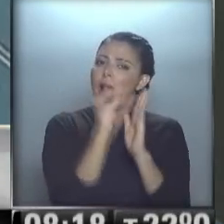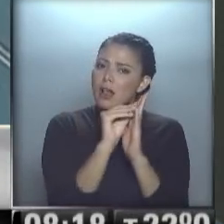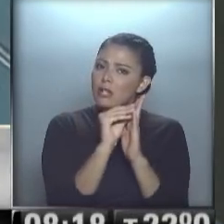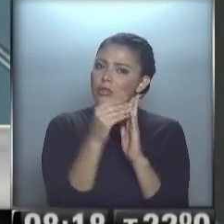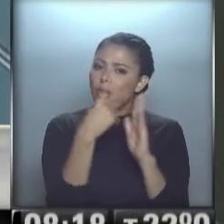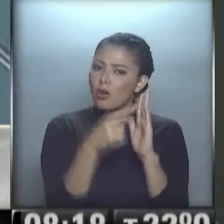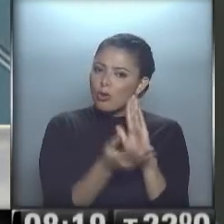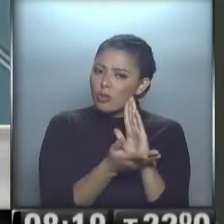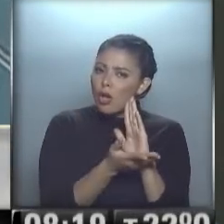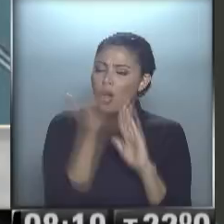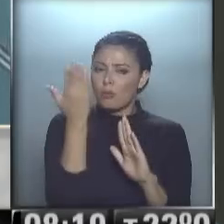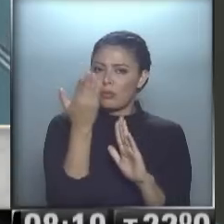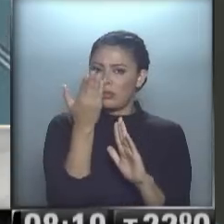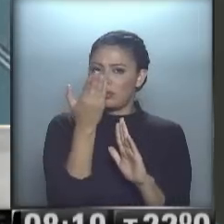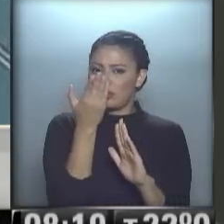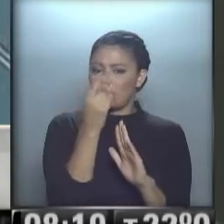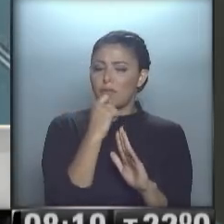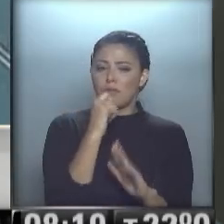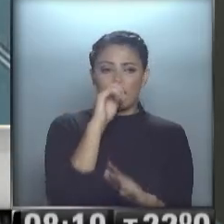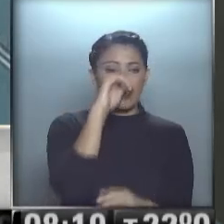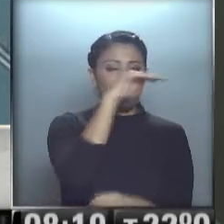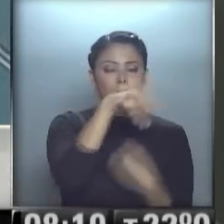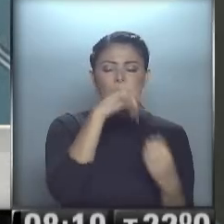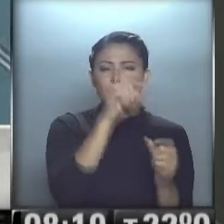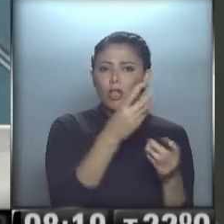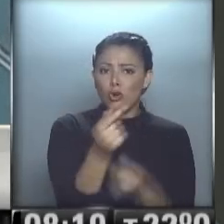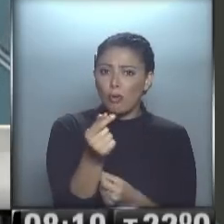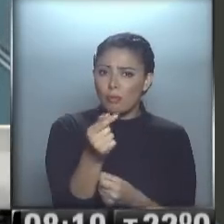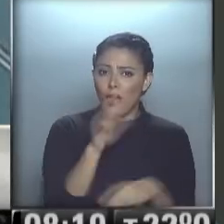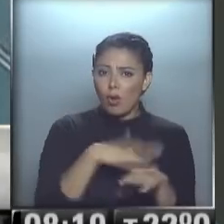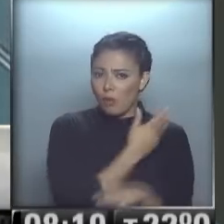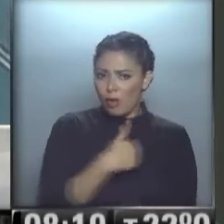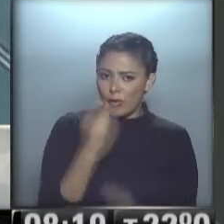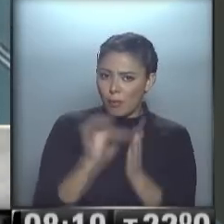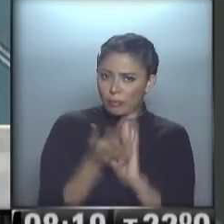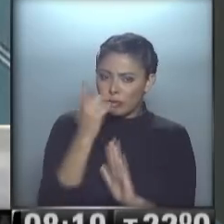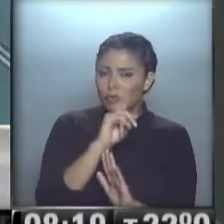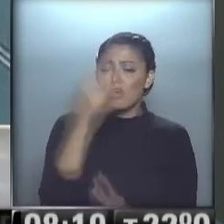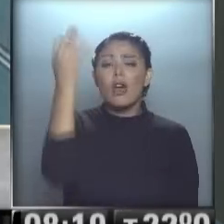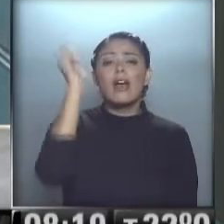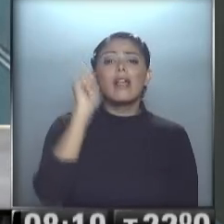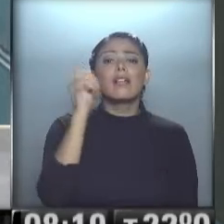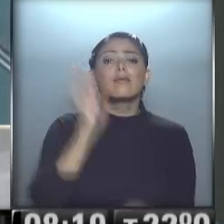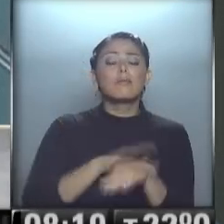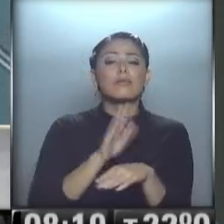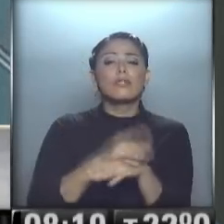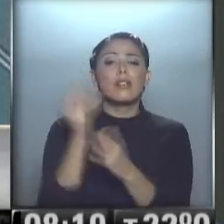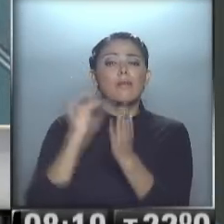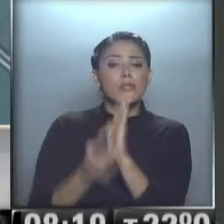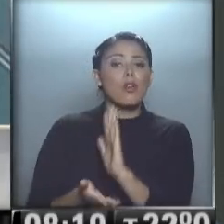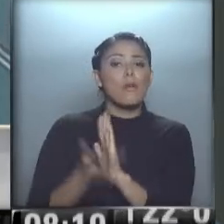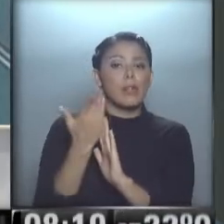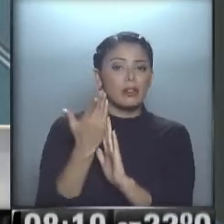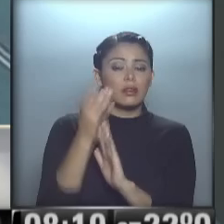precio a las familias ni a los consumidores el que les aumenta unilateralmente los precios a los